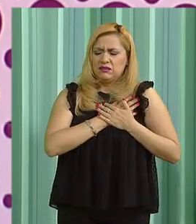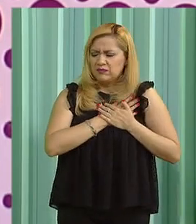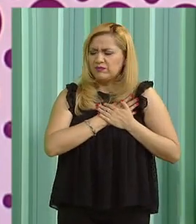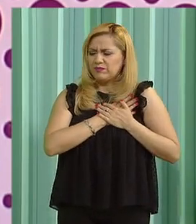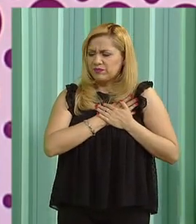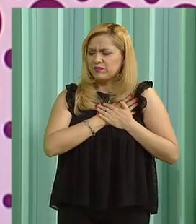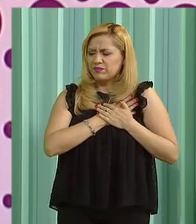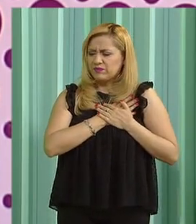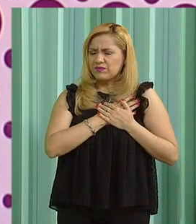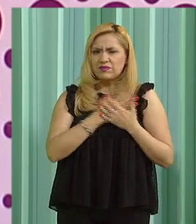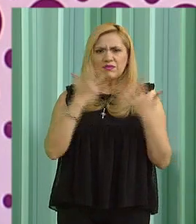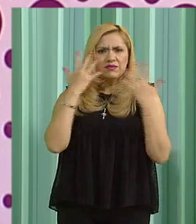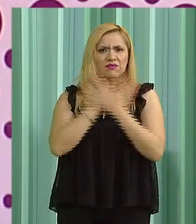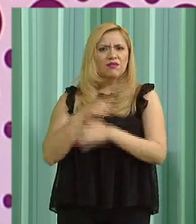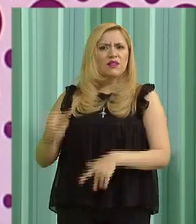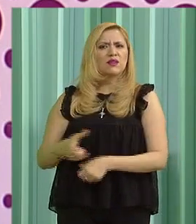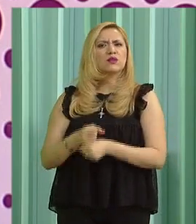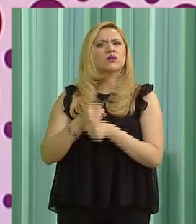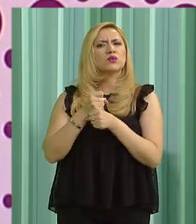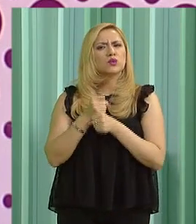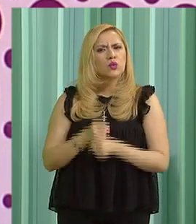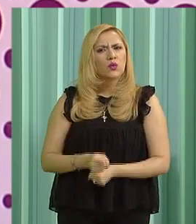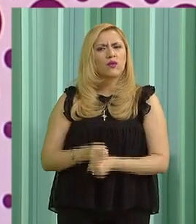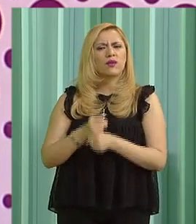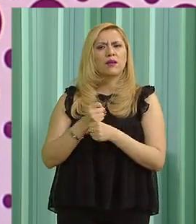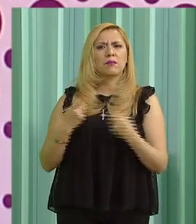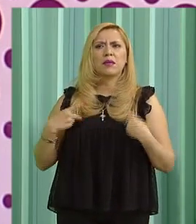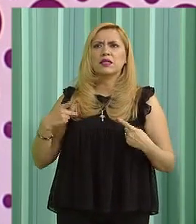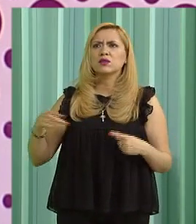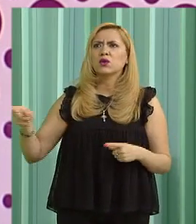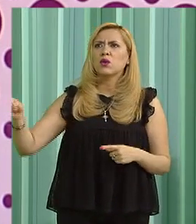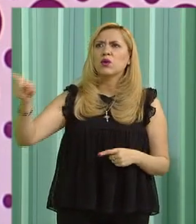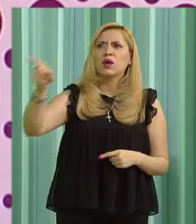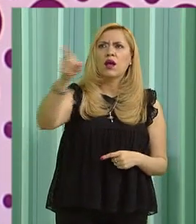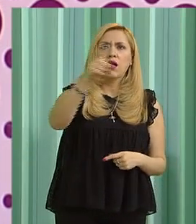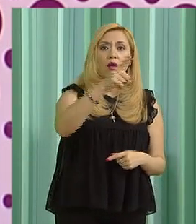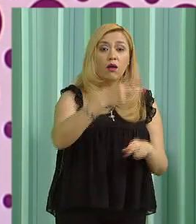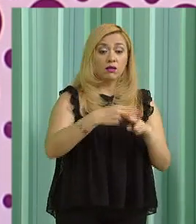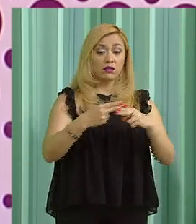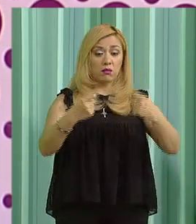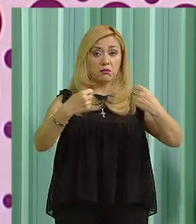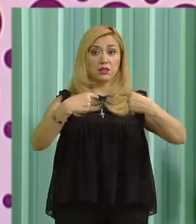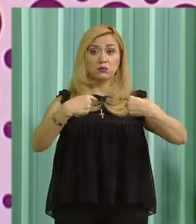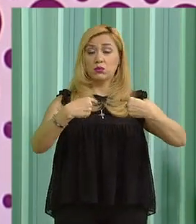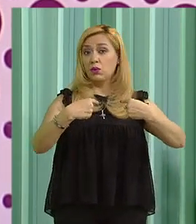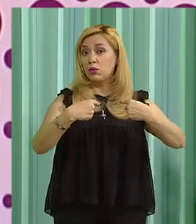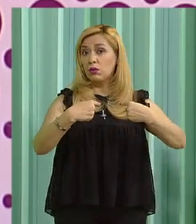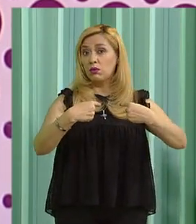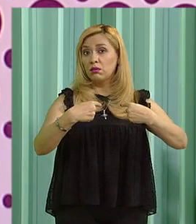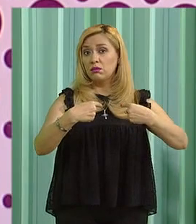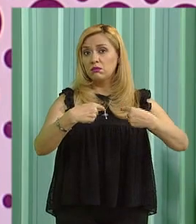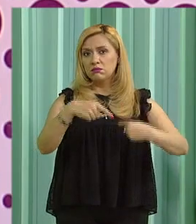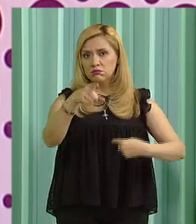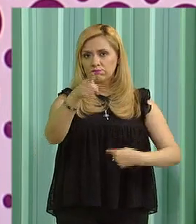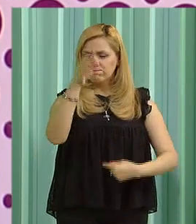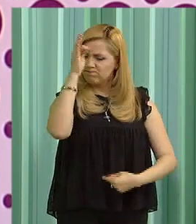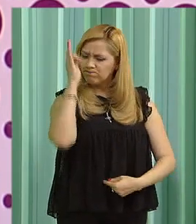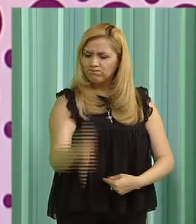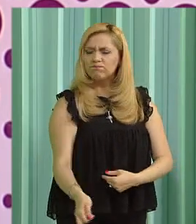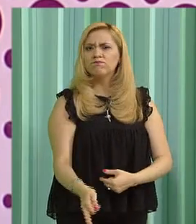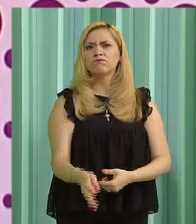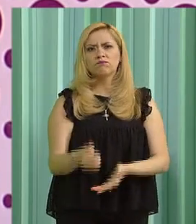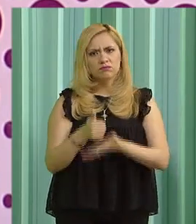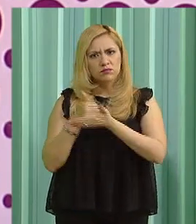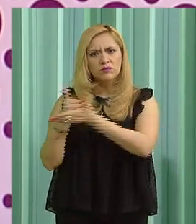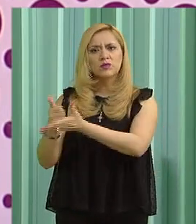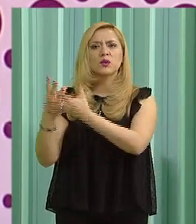conscientes del sufrimiento de los demás o del propio y estar dispuestos a hacer algo para aliviar